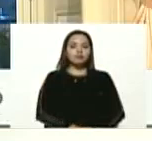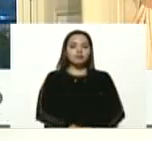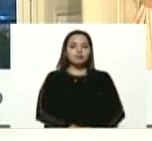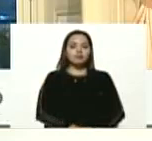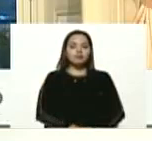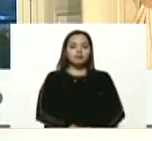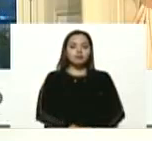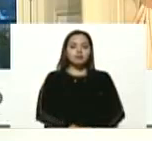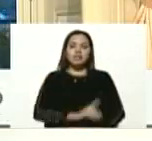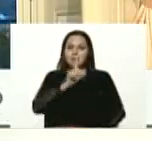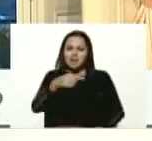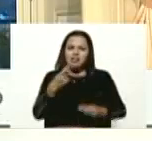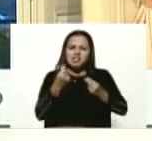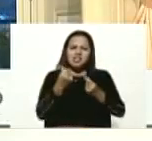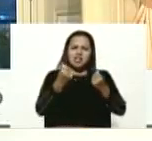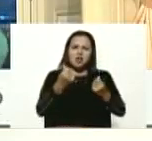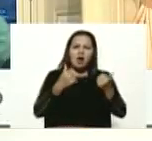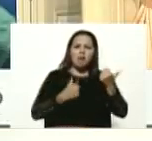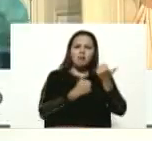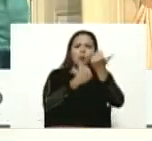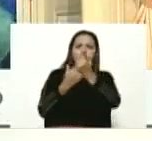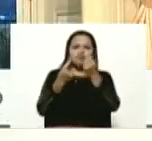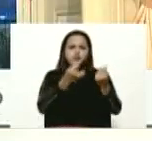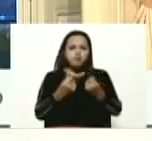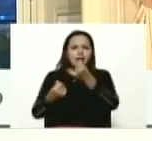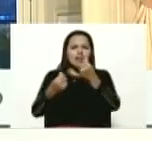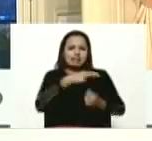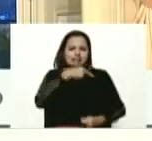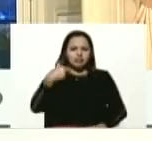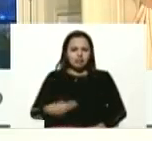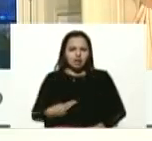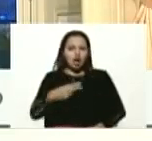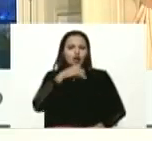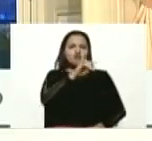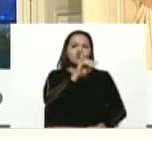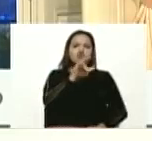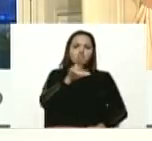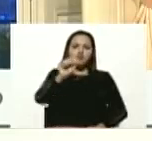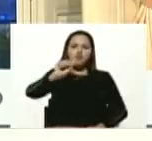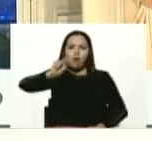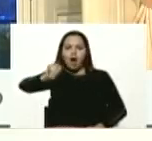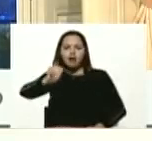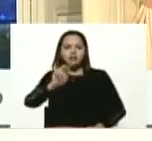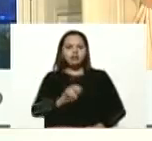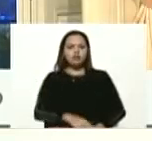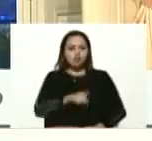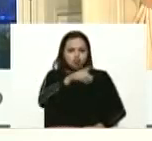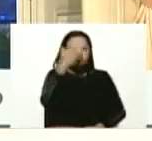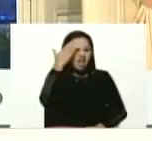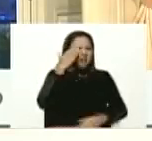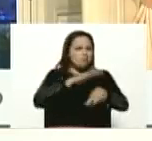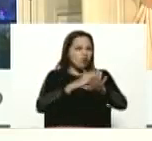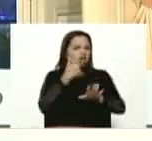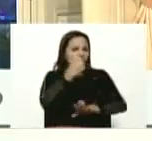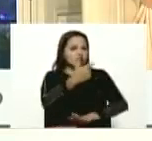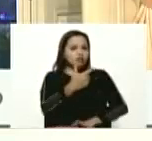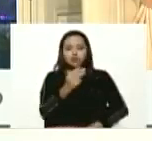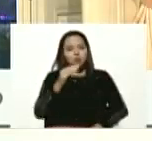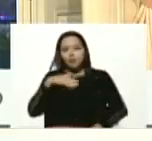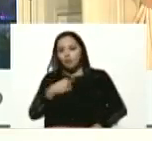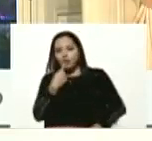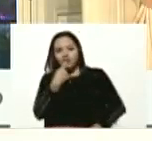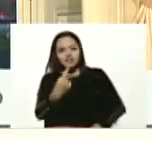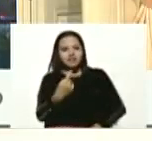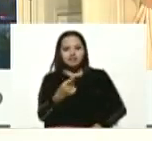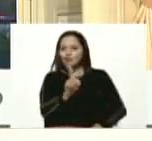créditos en yuanes. Vamos a dar créditos en yuanes. ¿Tú sabes por qué te digo esto? No lo podemos decir ni